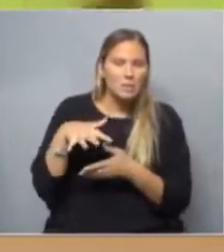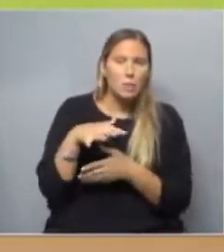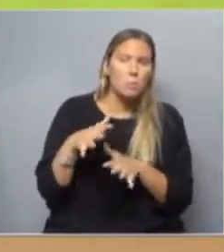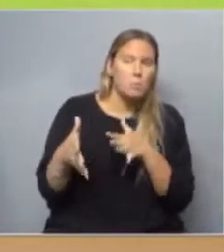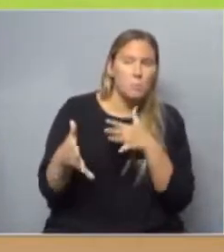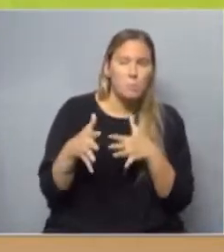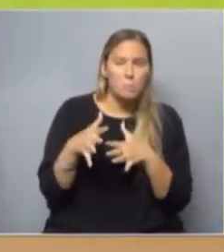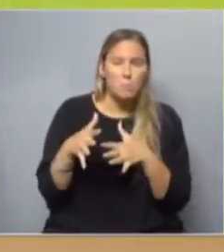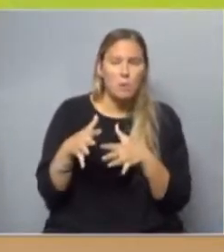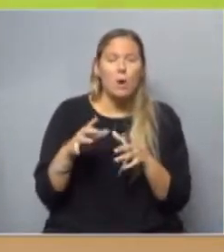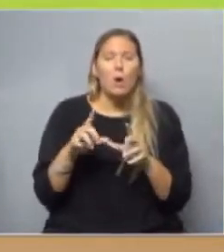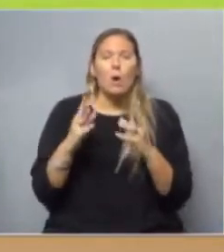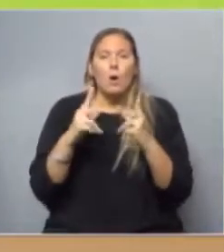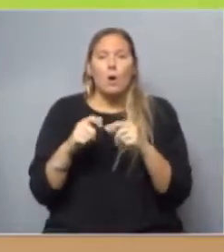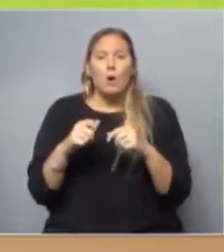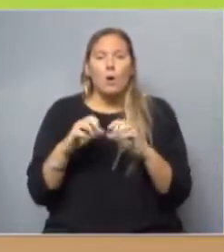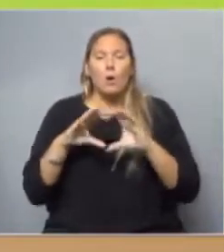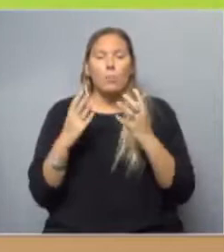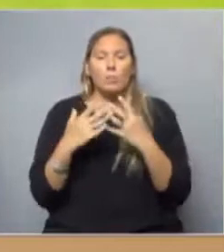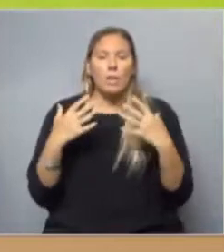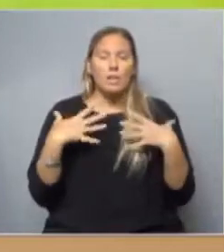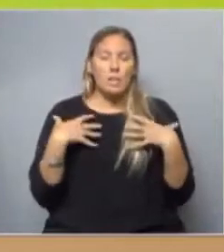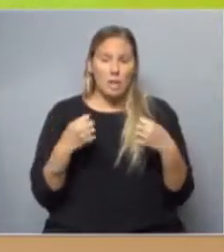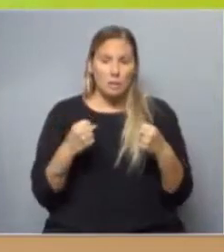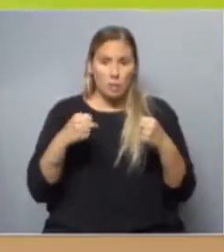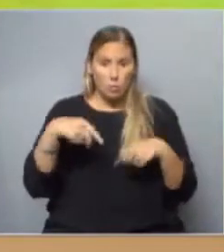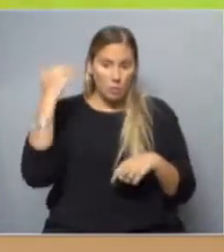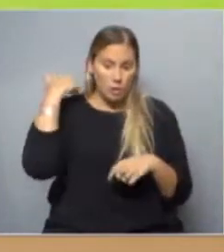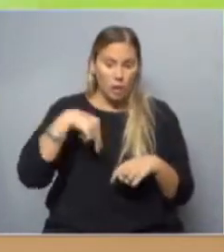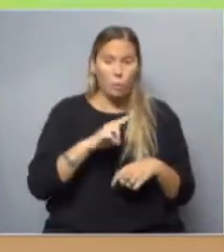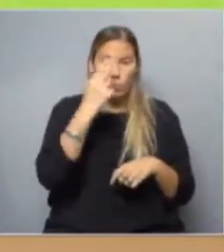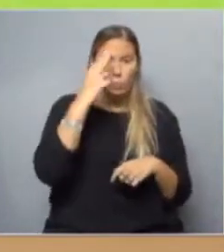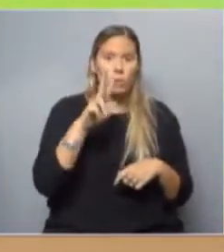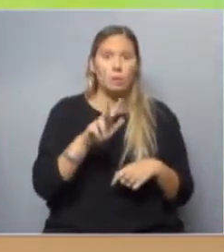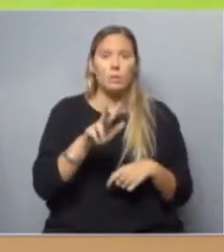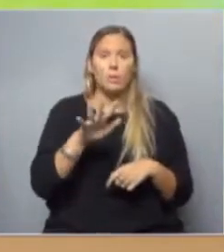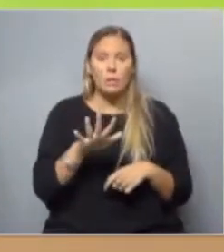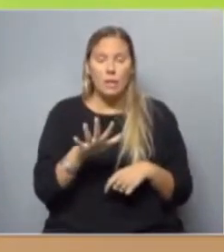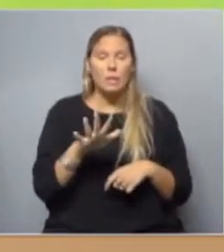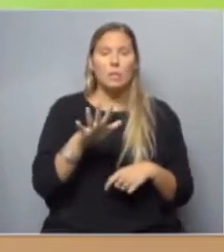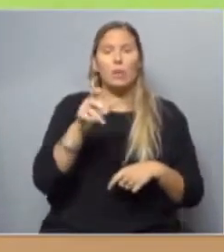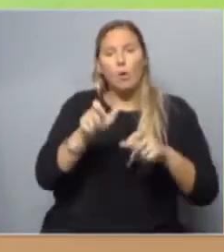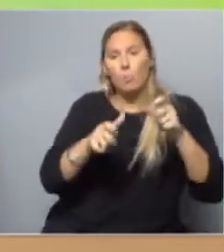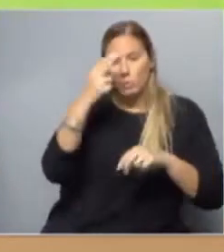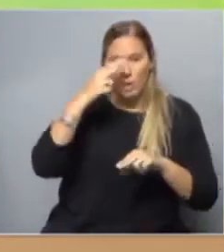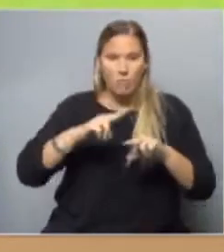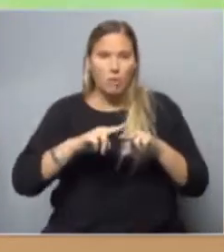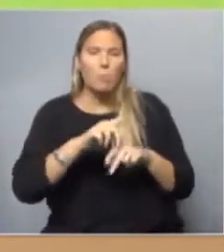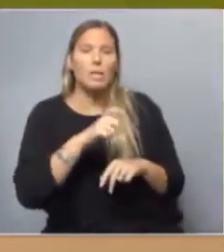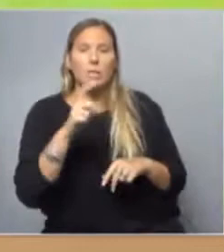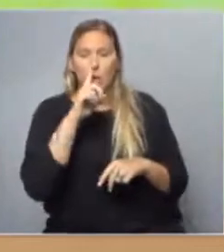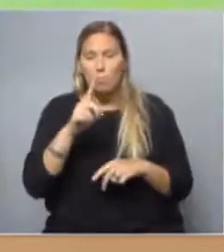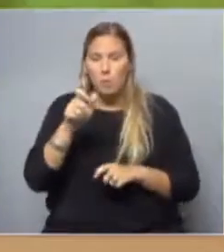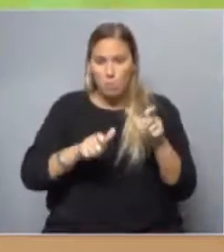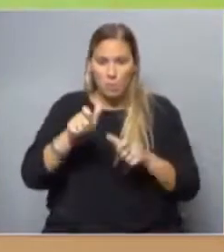estimada por la Organización Mundial de la Salud de tuberculosis para Uruguay es de 35 casos por 100.000 habitantes y esto